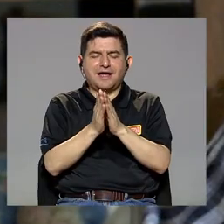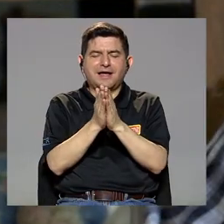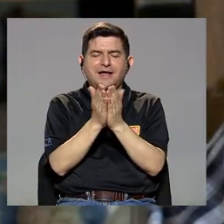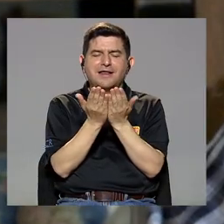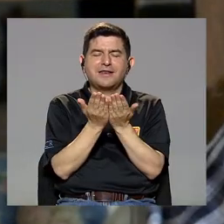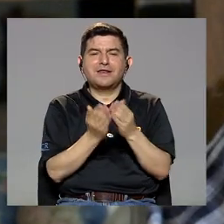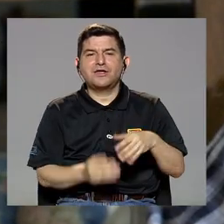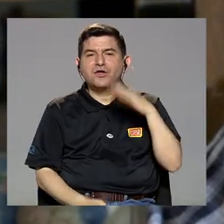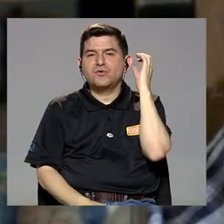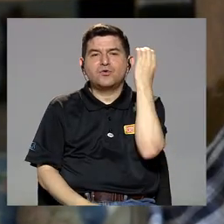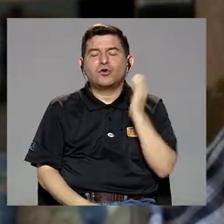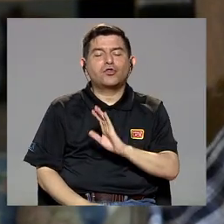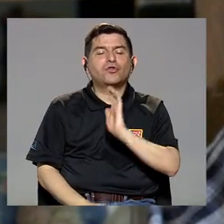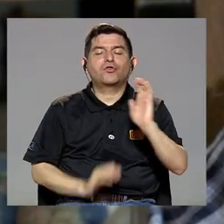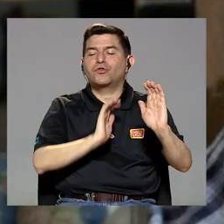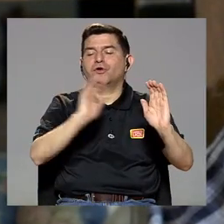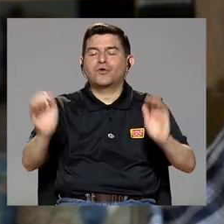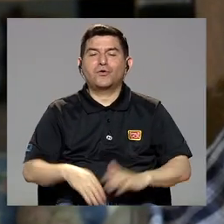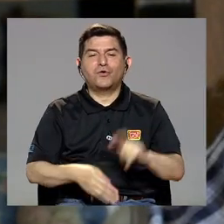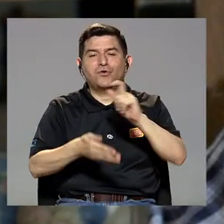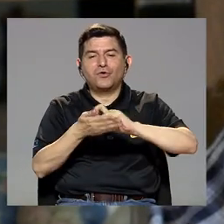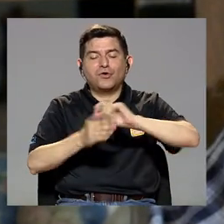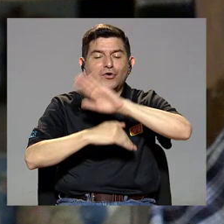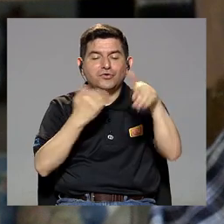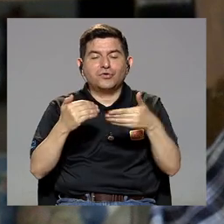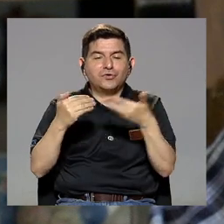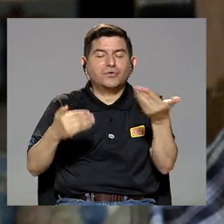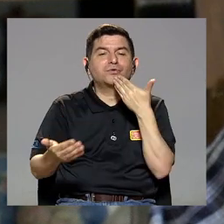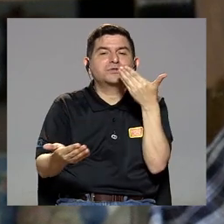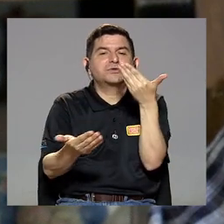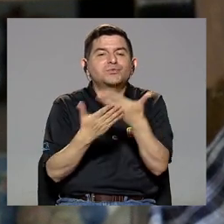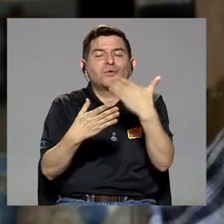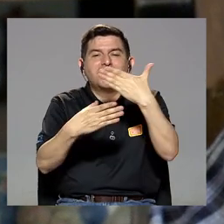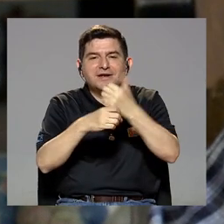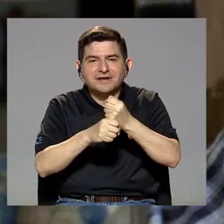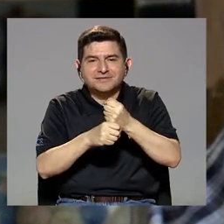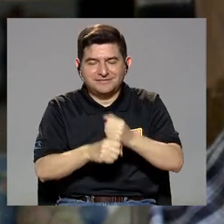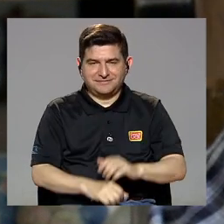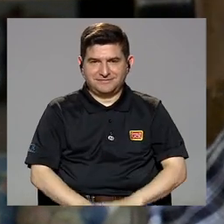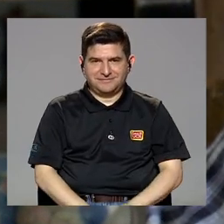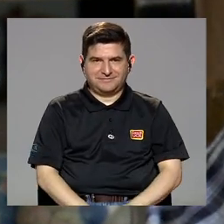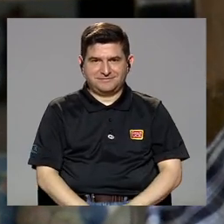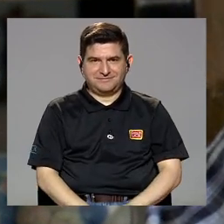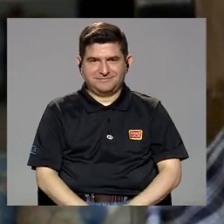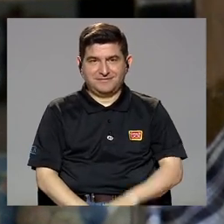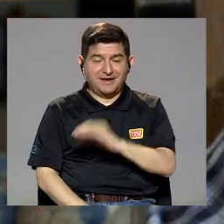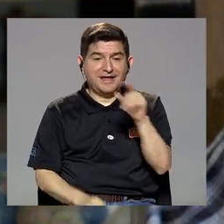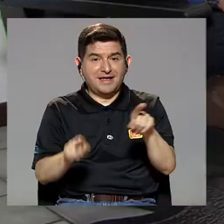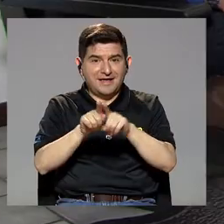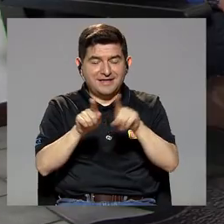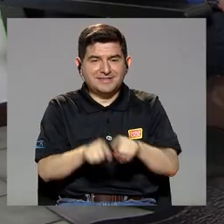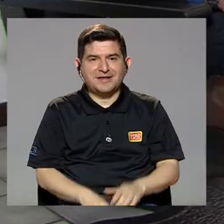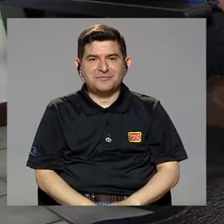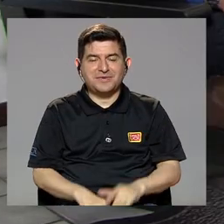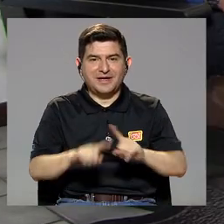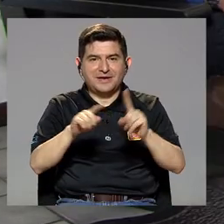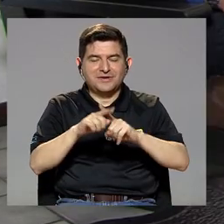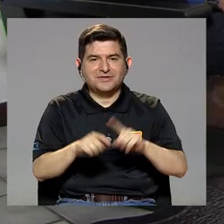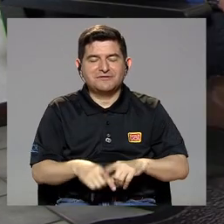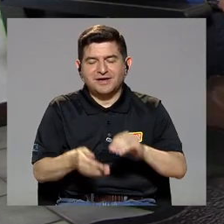en donde apuntaba todas las cosas buenas que hacían y los cromos que le mandaban